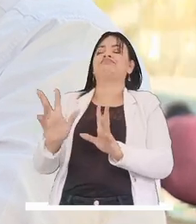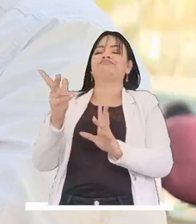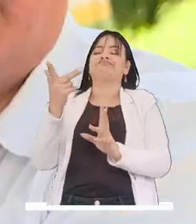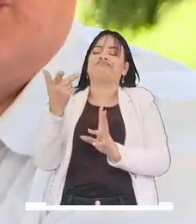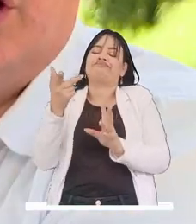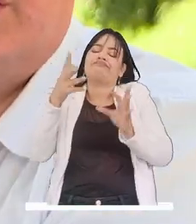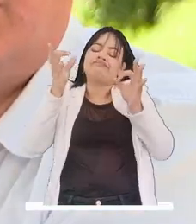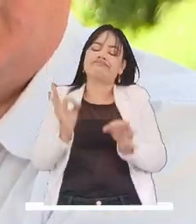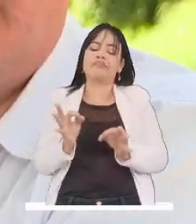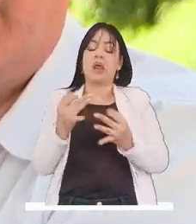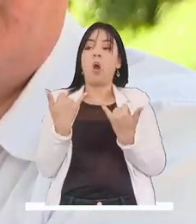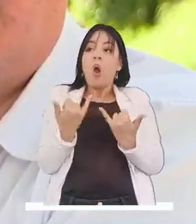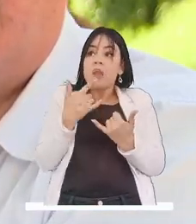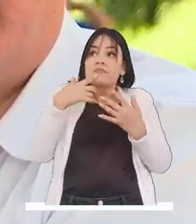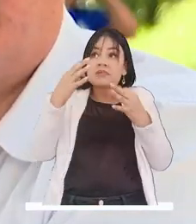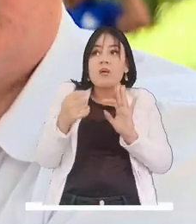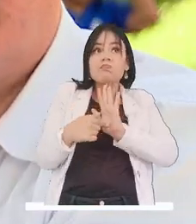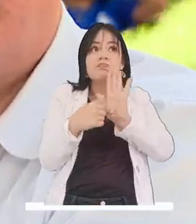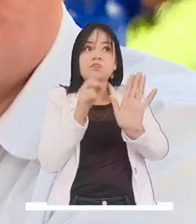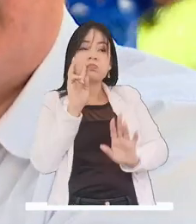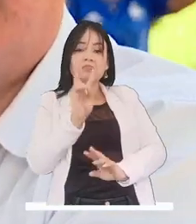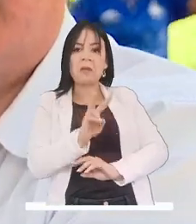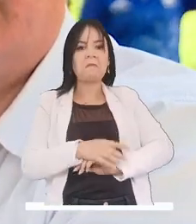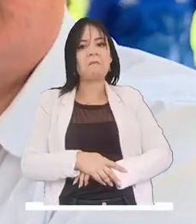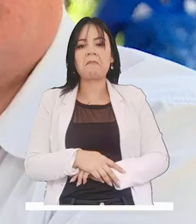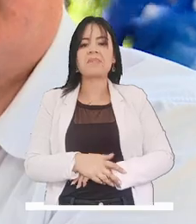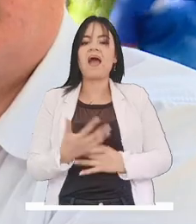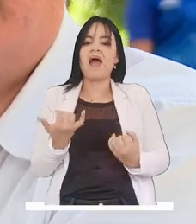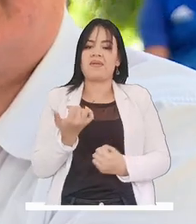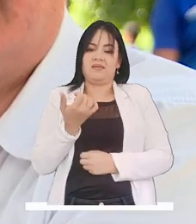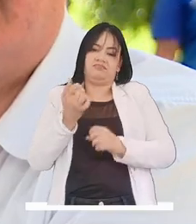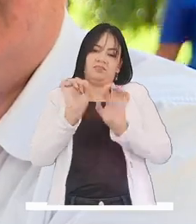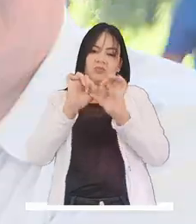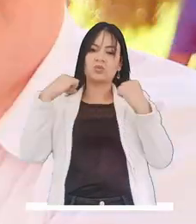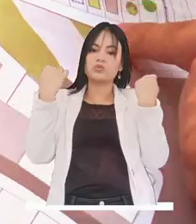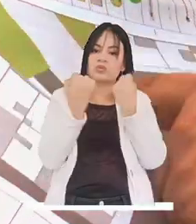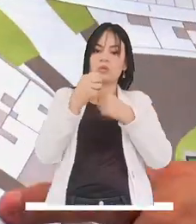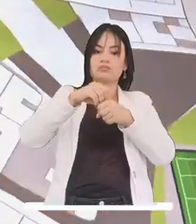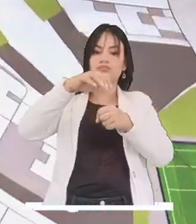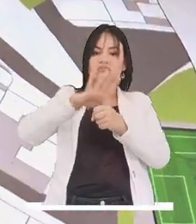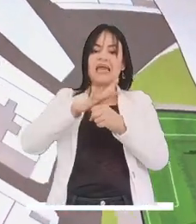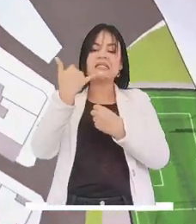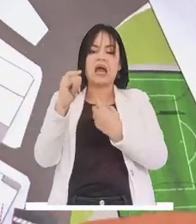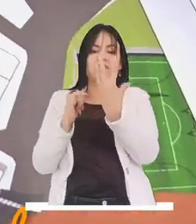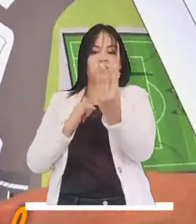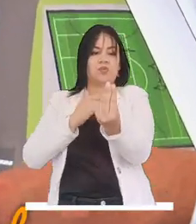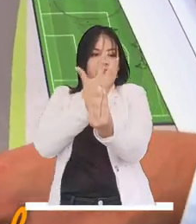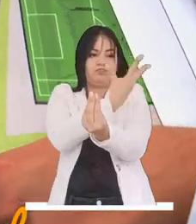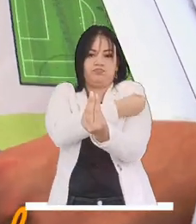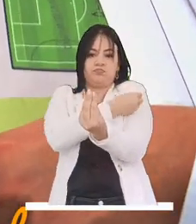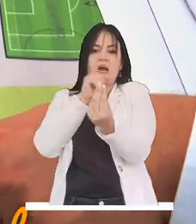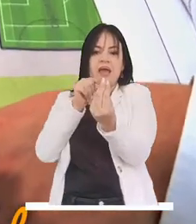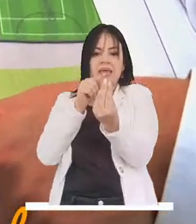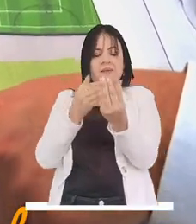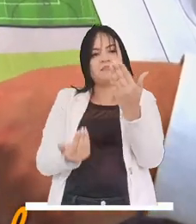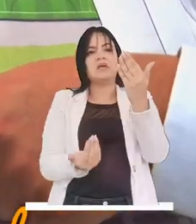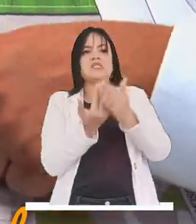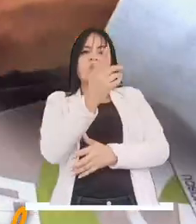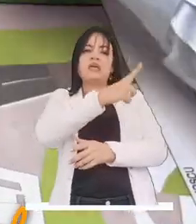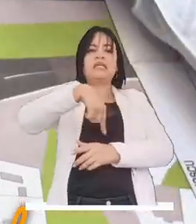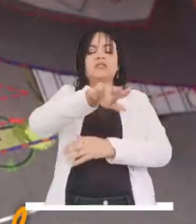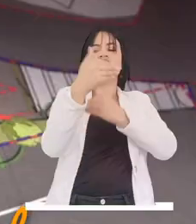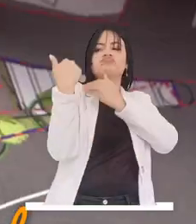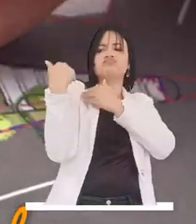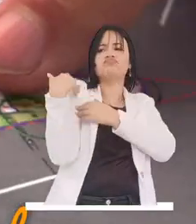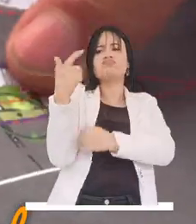Comuna 2, pero hoy todavía no lo vemos. Por ello, desde el Consejo Distrital he creado una comisión accidental para